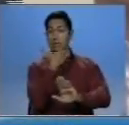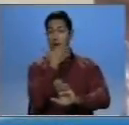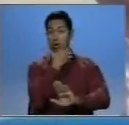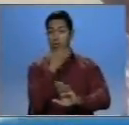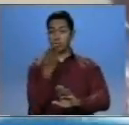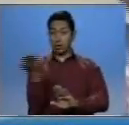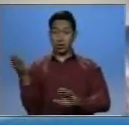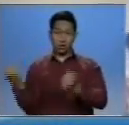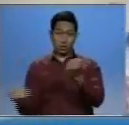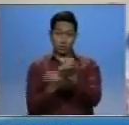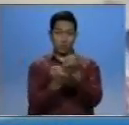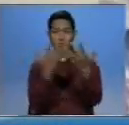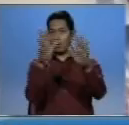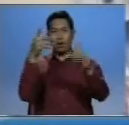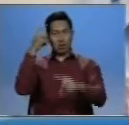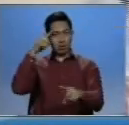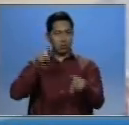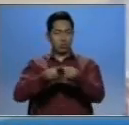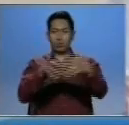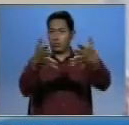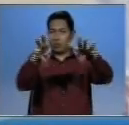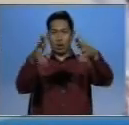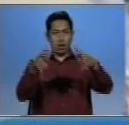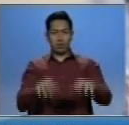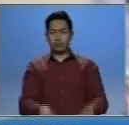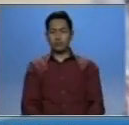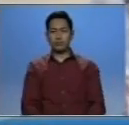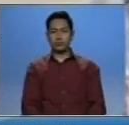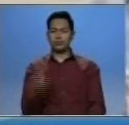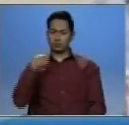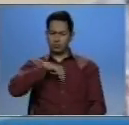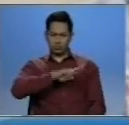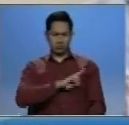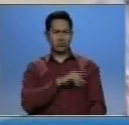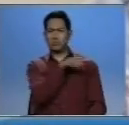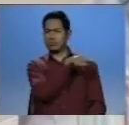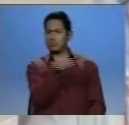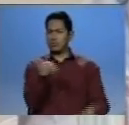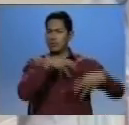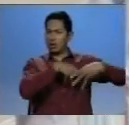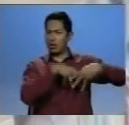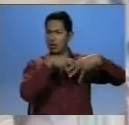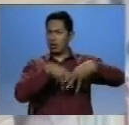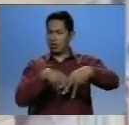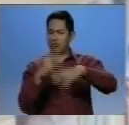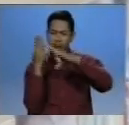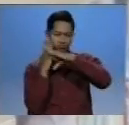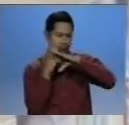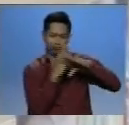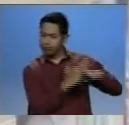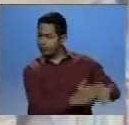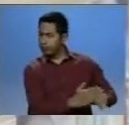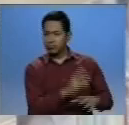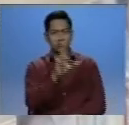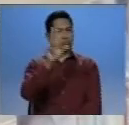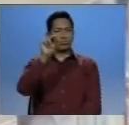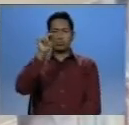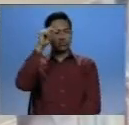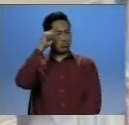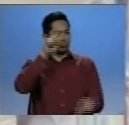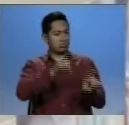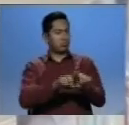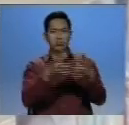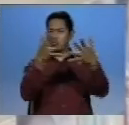Rechazar profundamente todo estado de movilizaciones desde nuestro sentir,